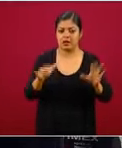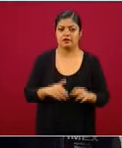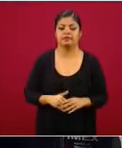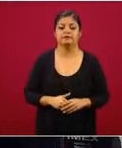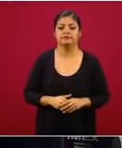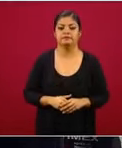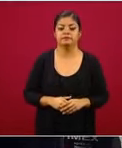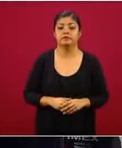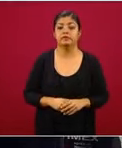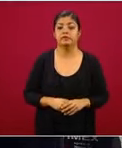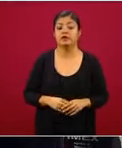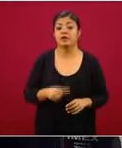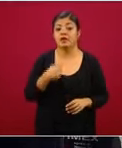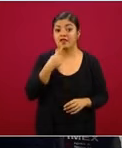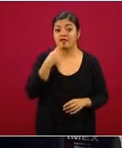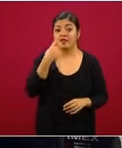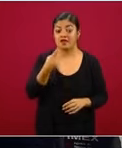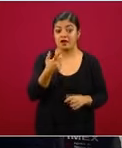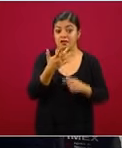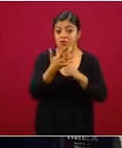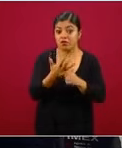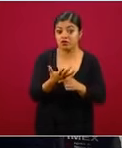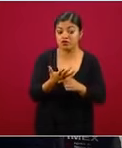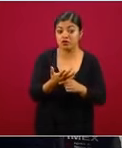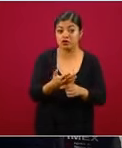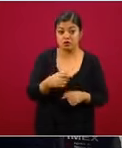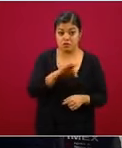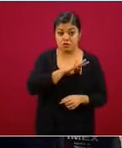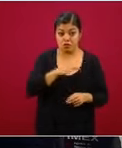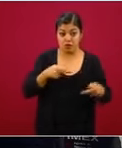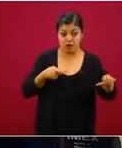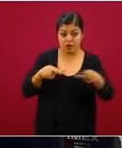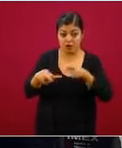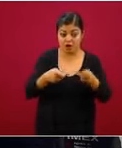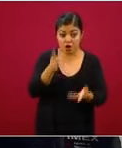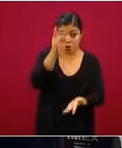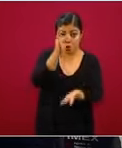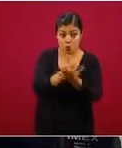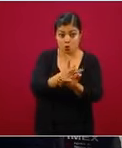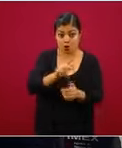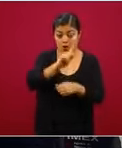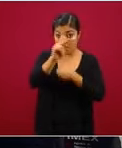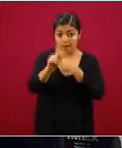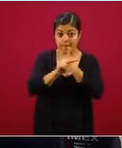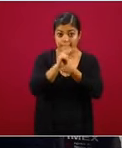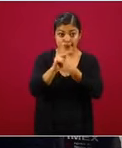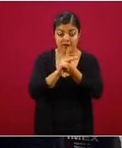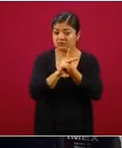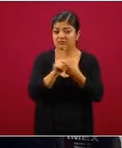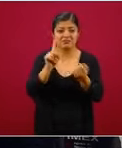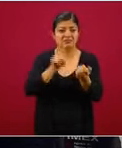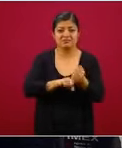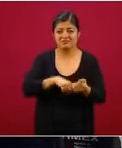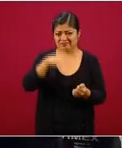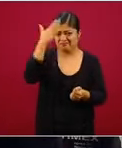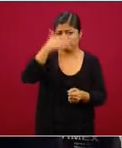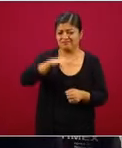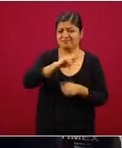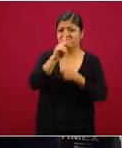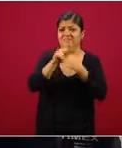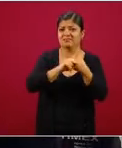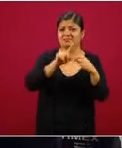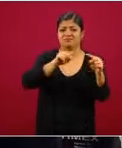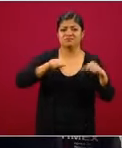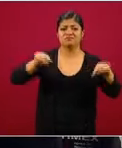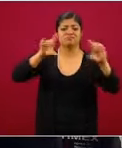Dijimos que no se pueden hacer predicciones para un solo país cuando el país es geográficamente extenso.